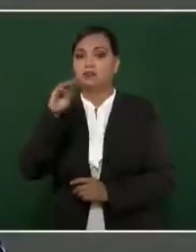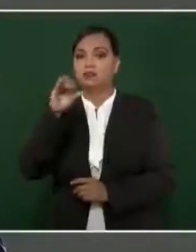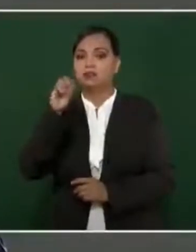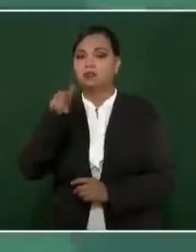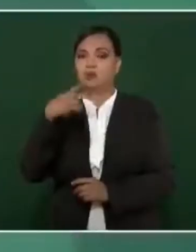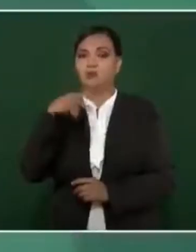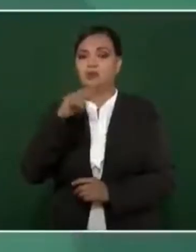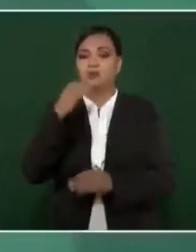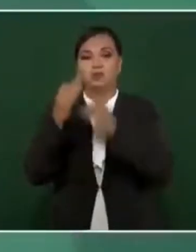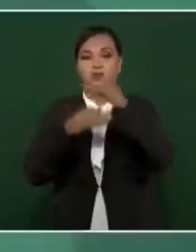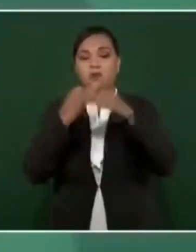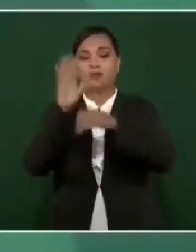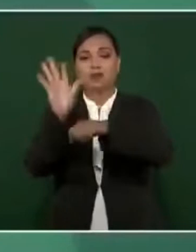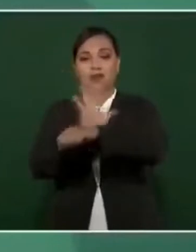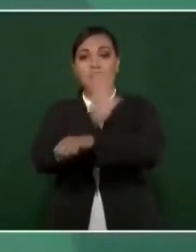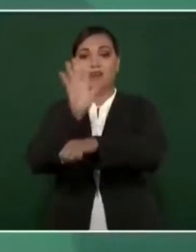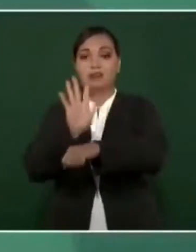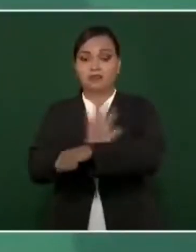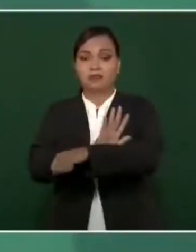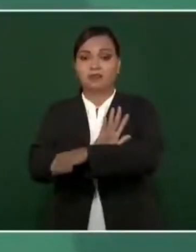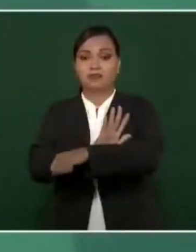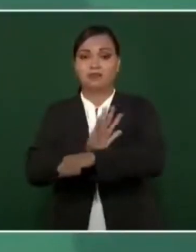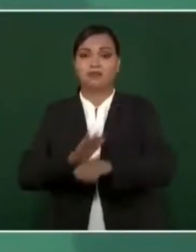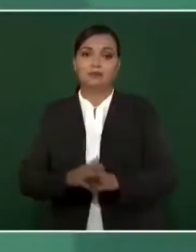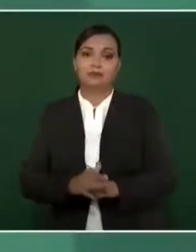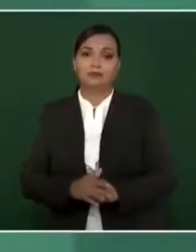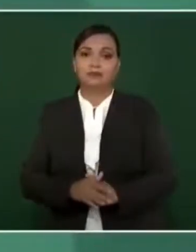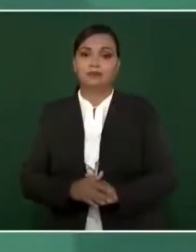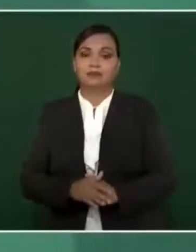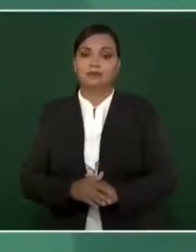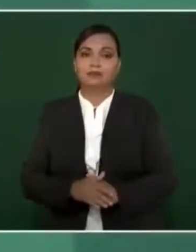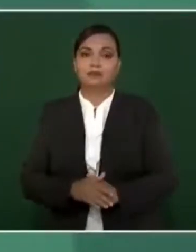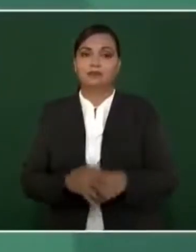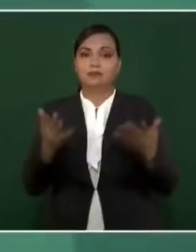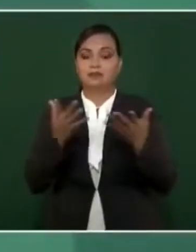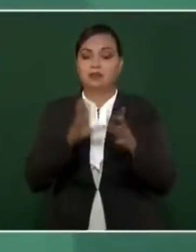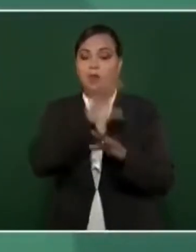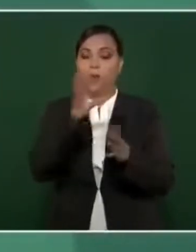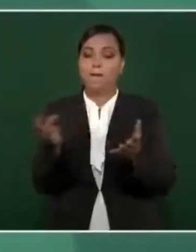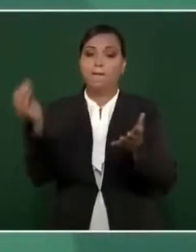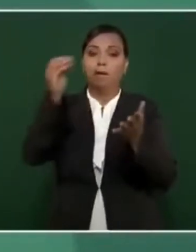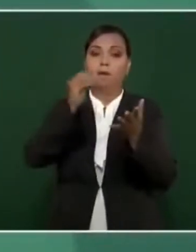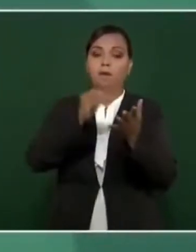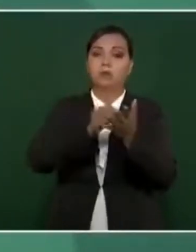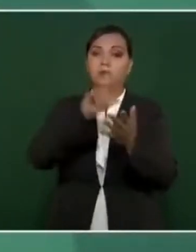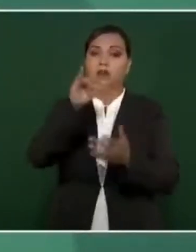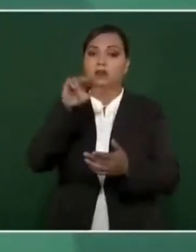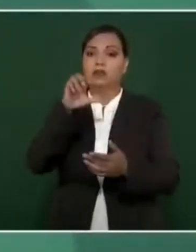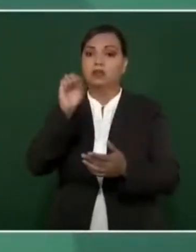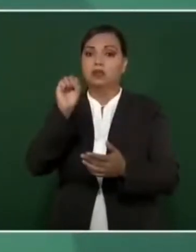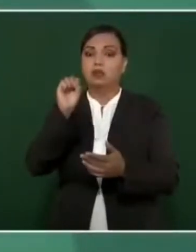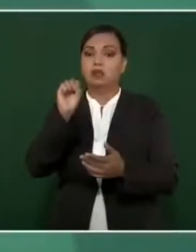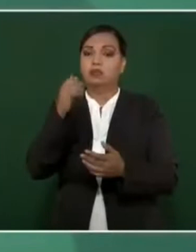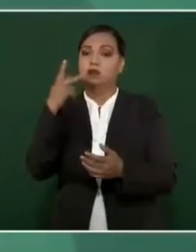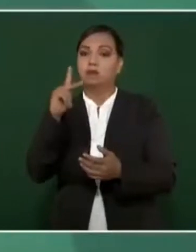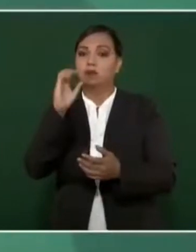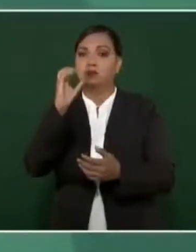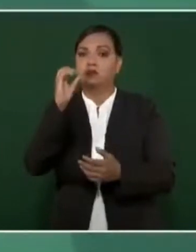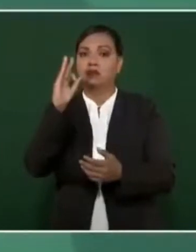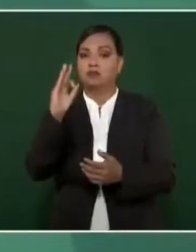se incorporara a las líneas de transmisión de la Comisión Federal de Electricidad. Entonces ya